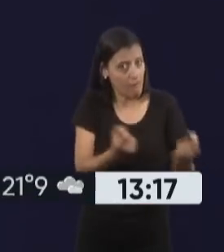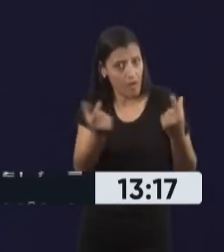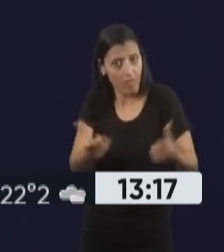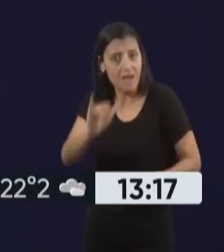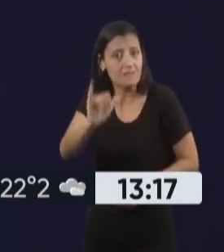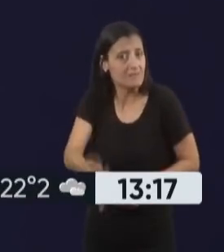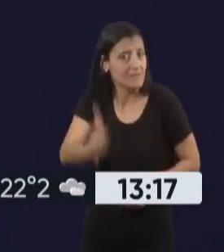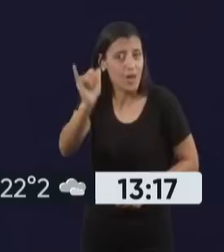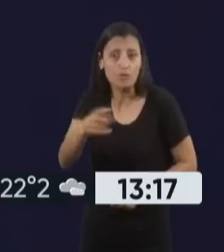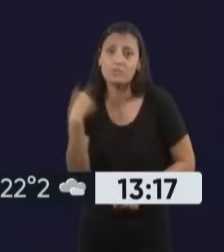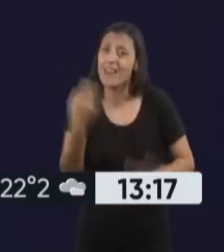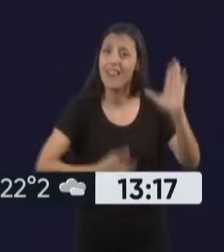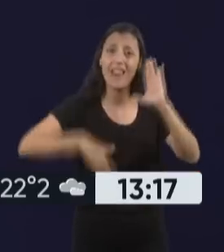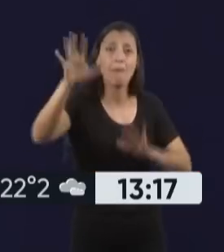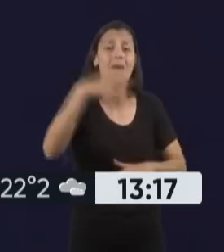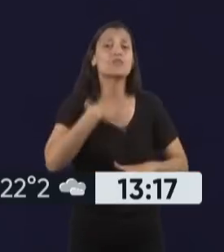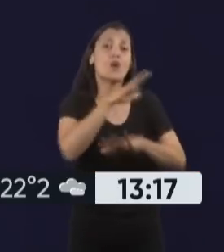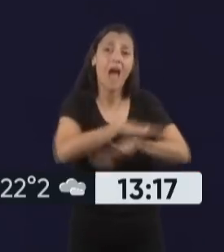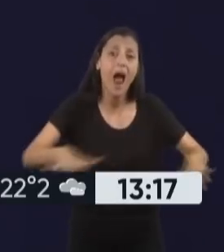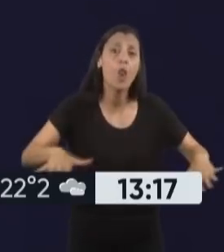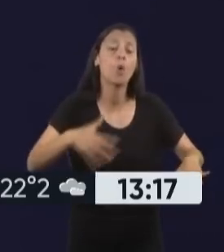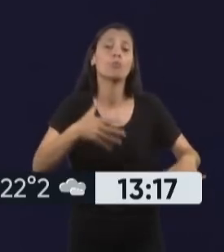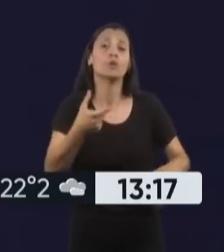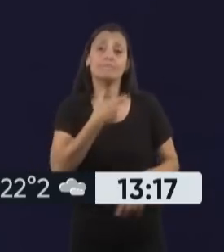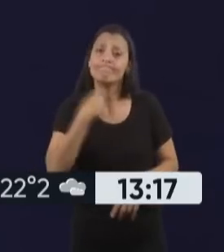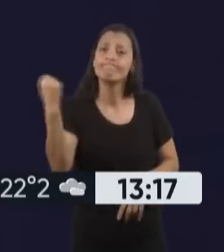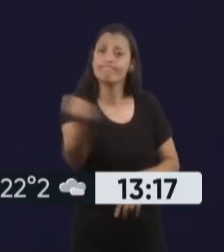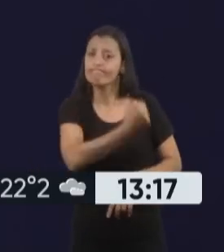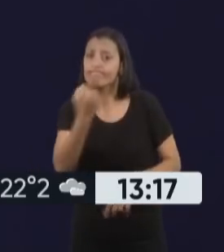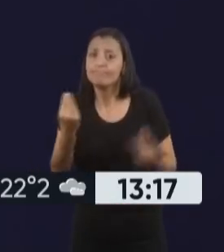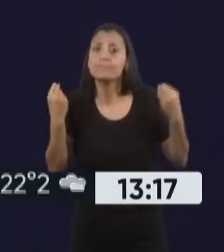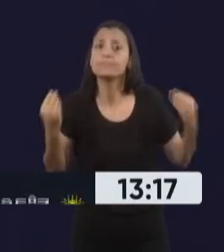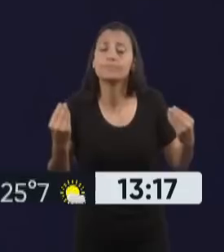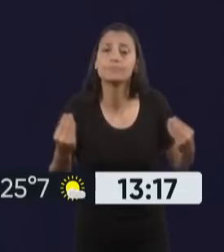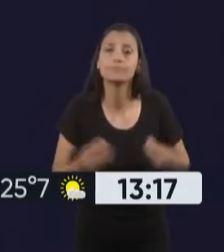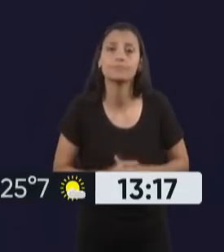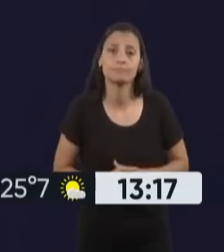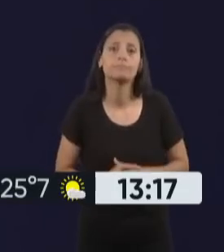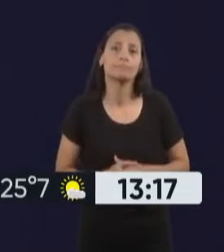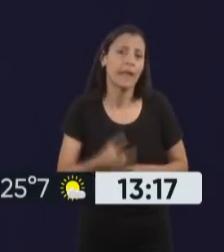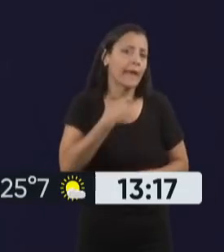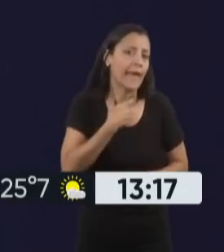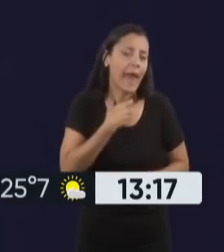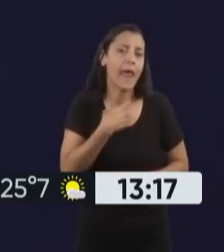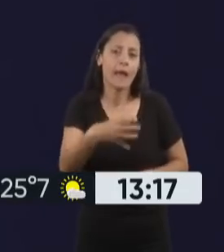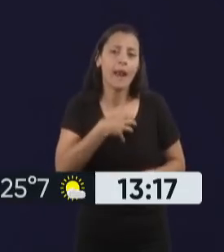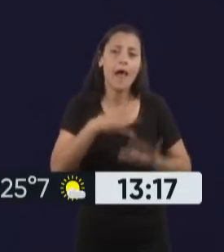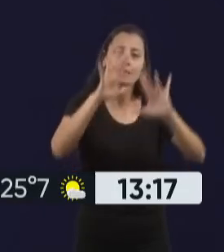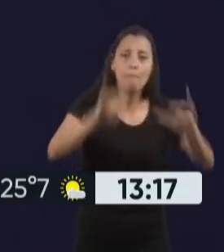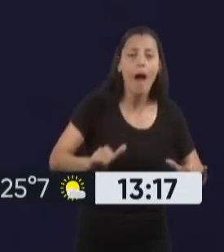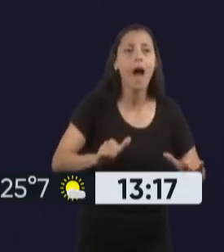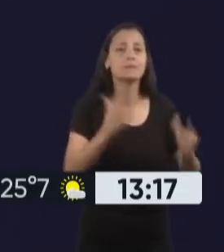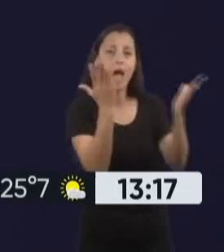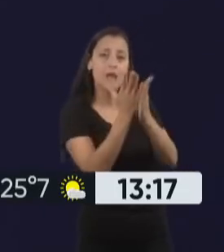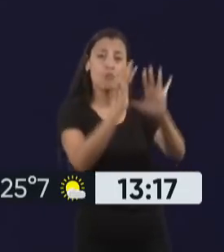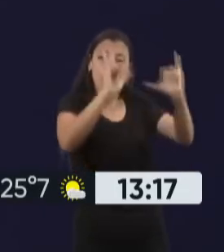entendemos la mayoría de los alumnos quiere, y también de los docentes, que es poder tener clases en paz, poder estudiar y